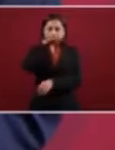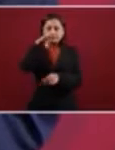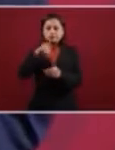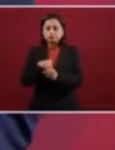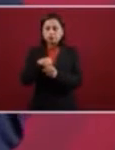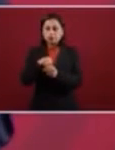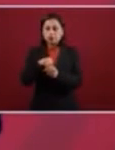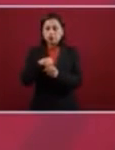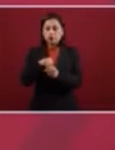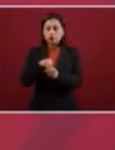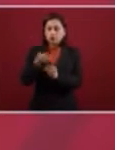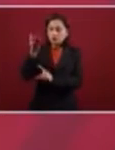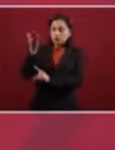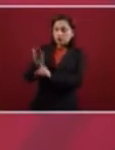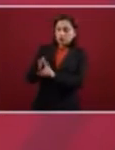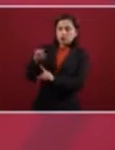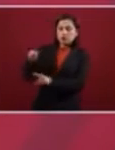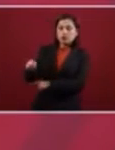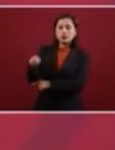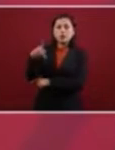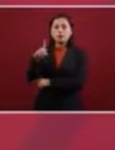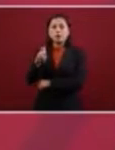a Rosario Piedra.